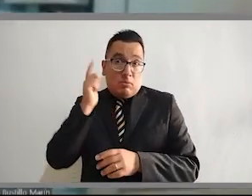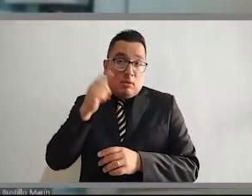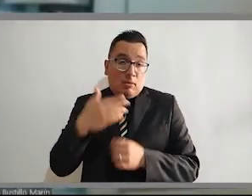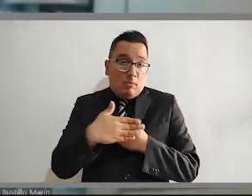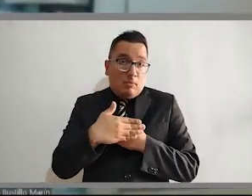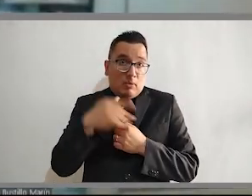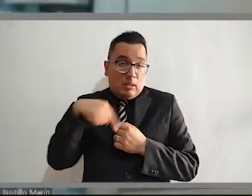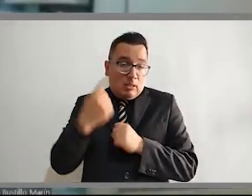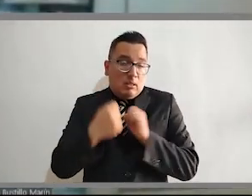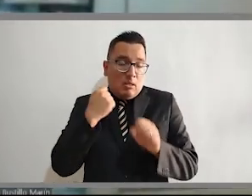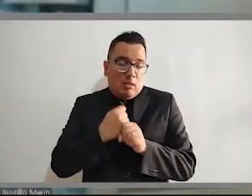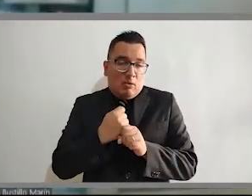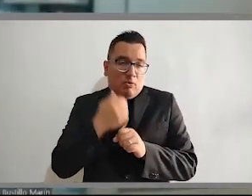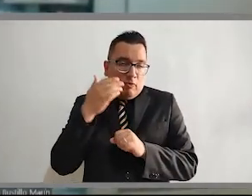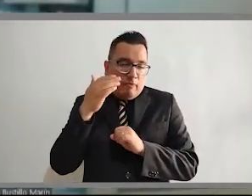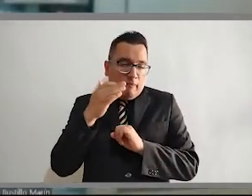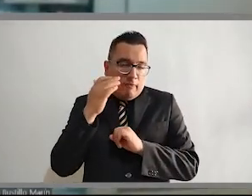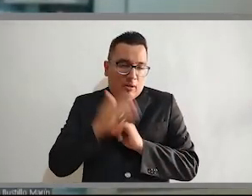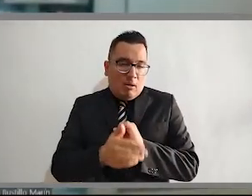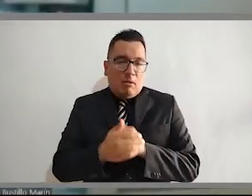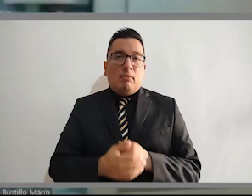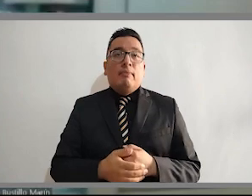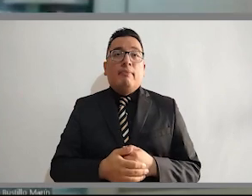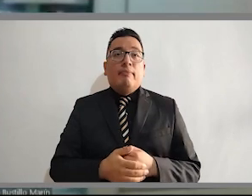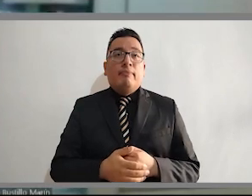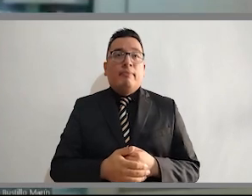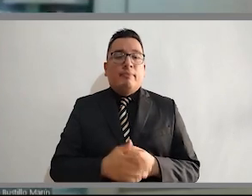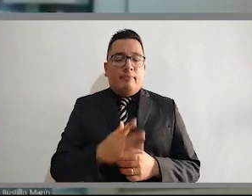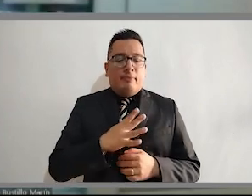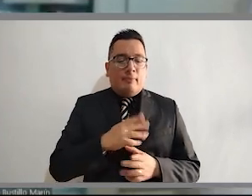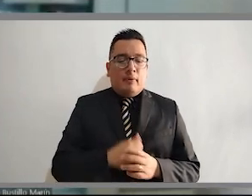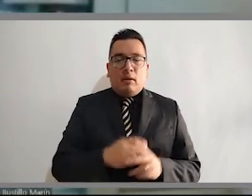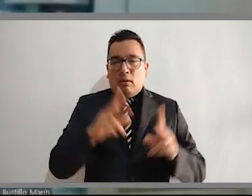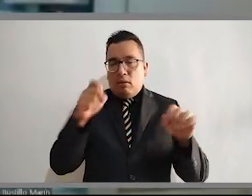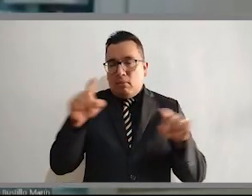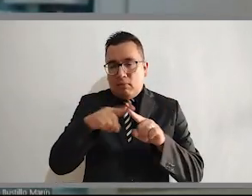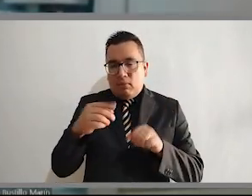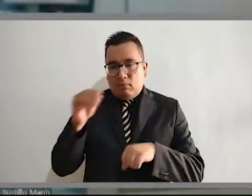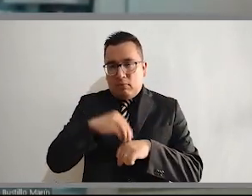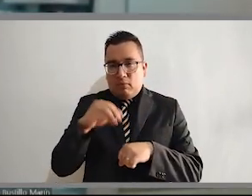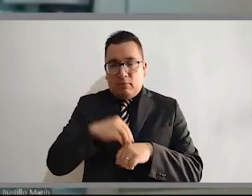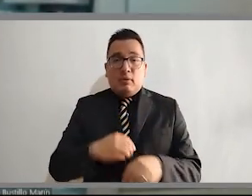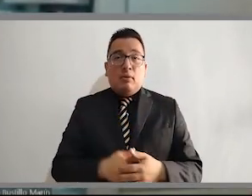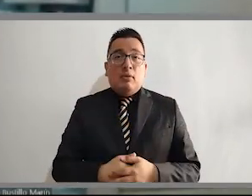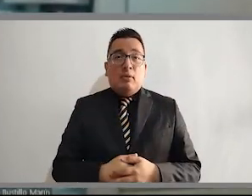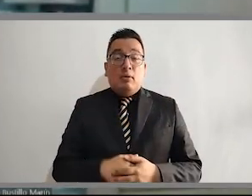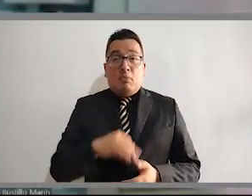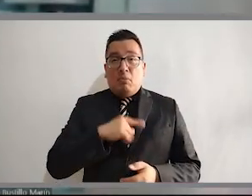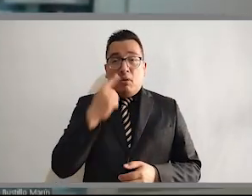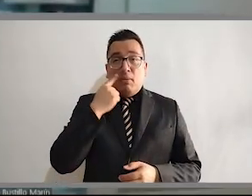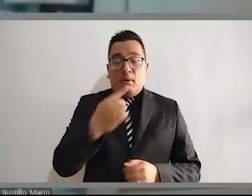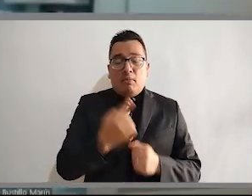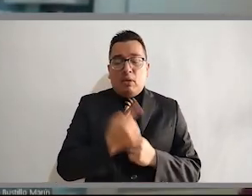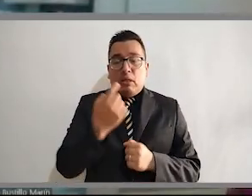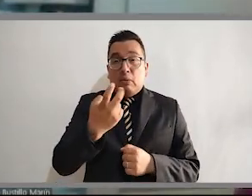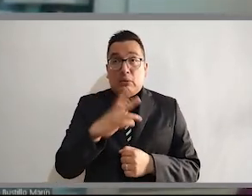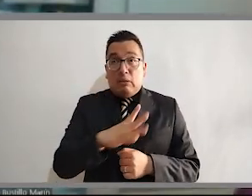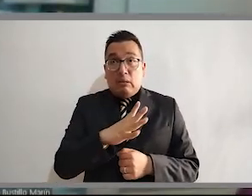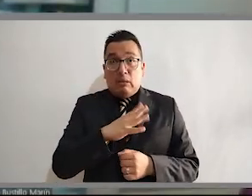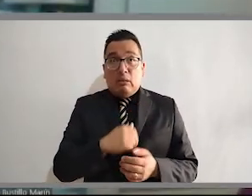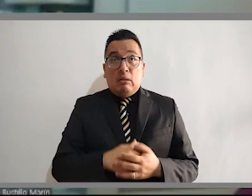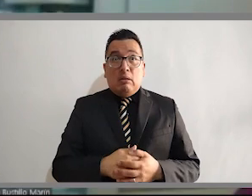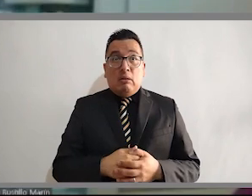Yo esperamos que salga a finales de este año, ¿no? Pero ya vienen cada uno de los temas de violencia política de género donde se puede ver, ¿no? Porque